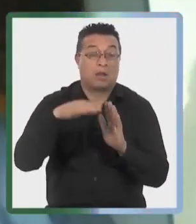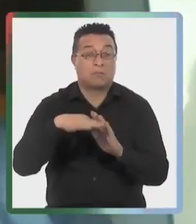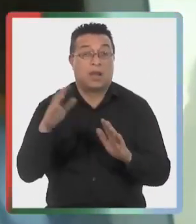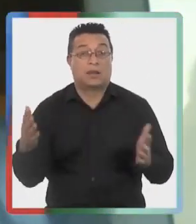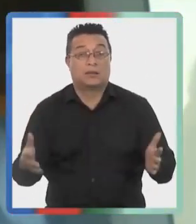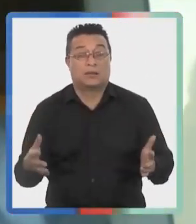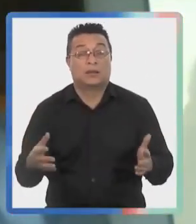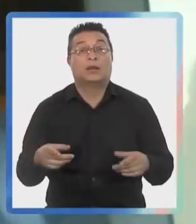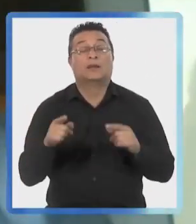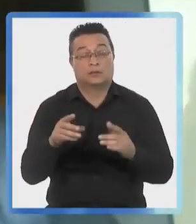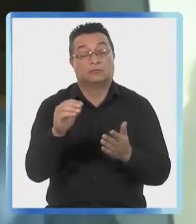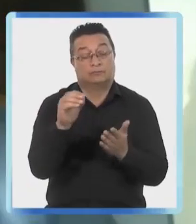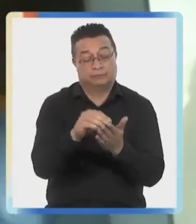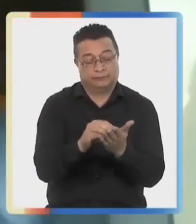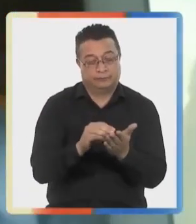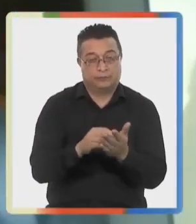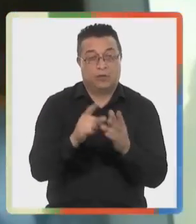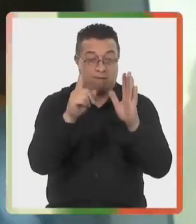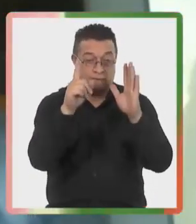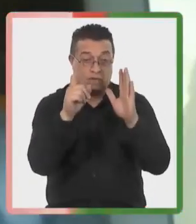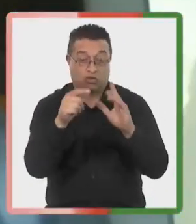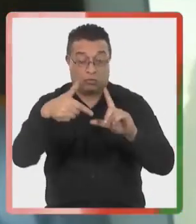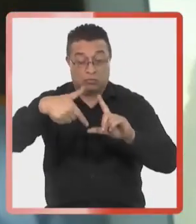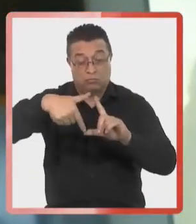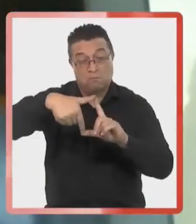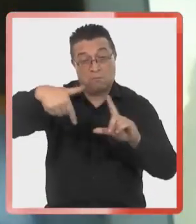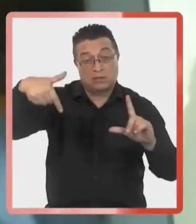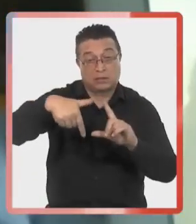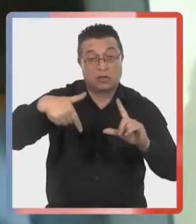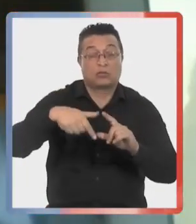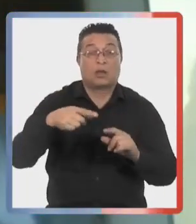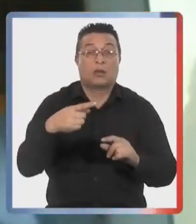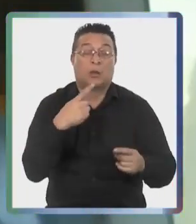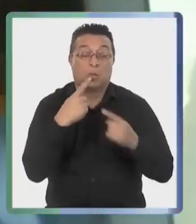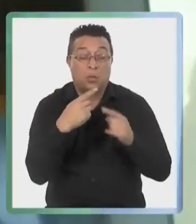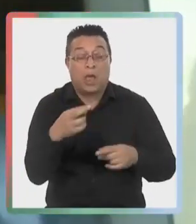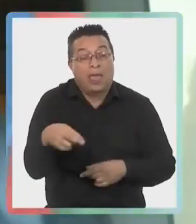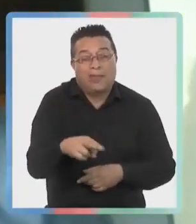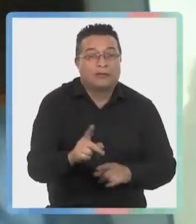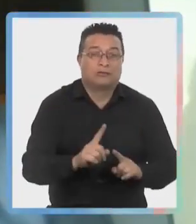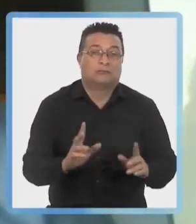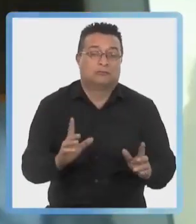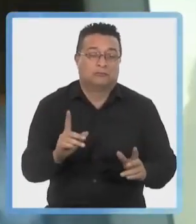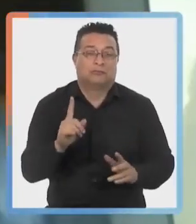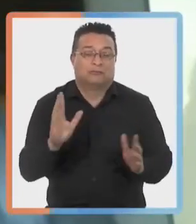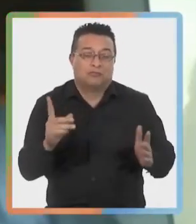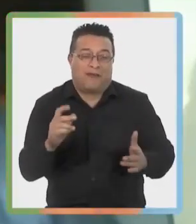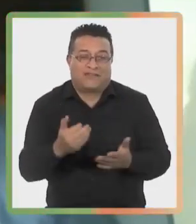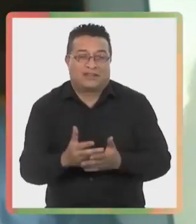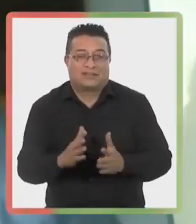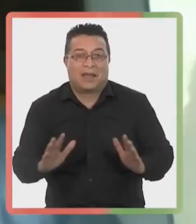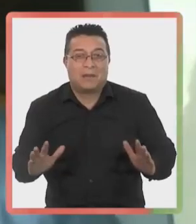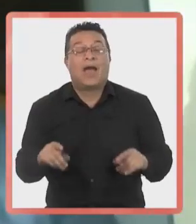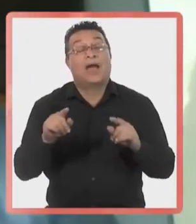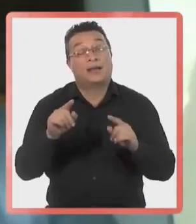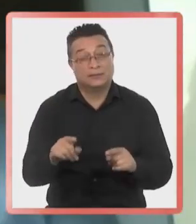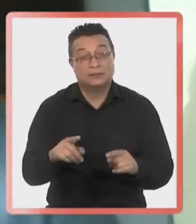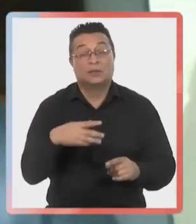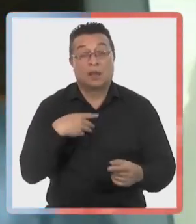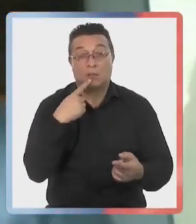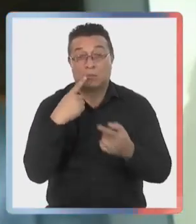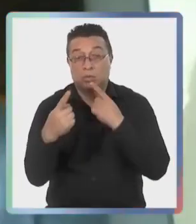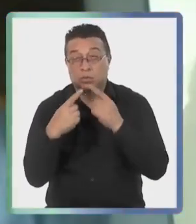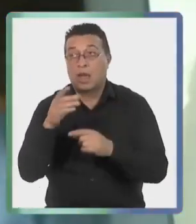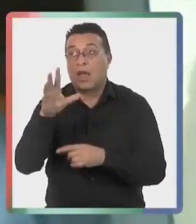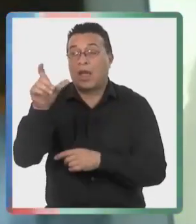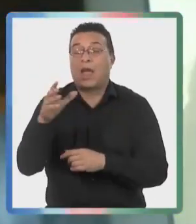vez. Ahora anotar o sacarle la foto, como tú bien dices, para no consultar 2 veces. Y también yo diría hacer la consulta